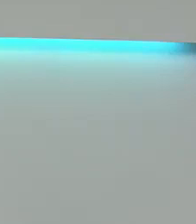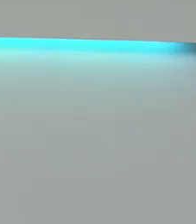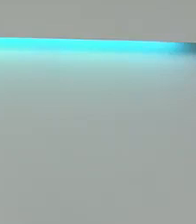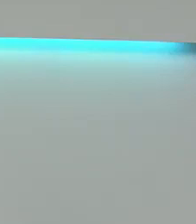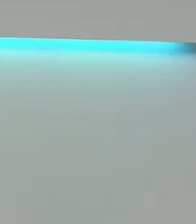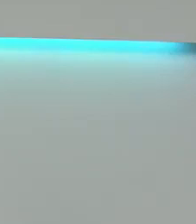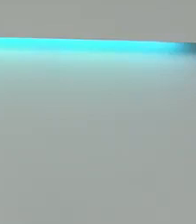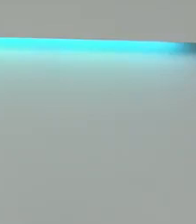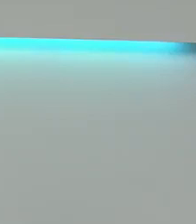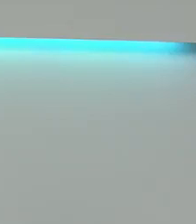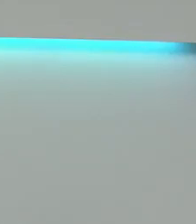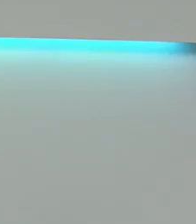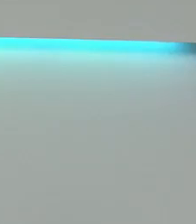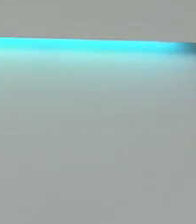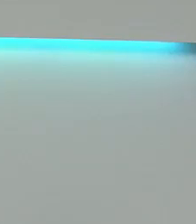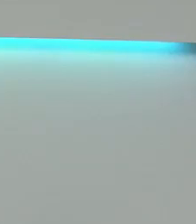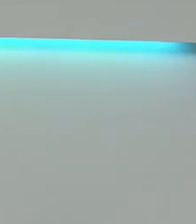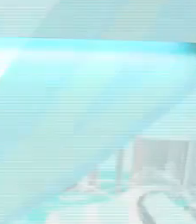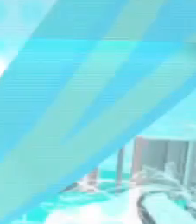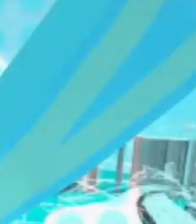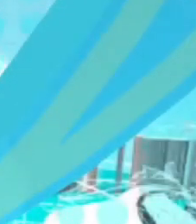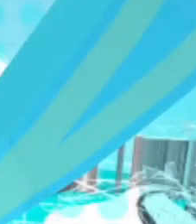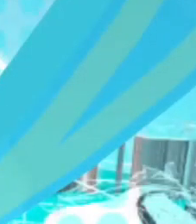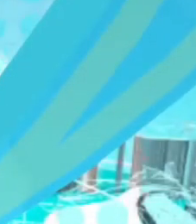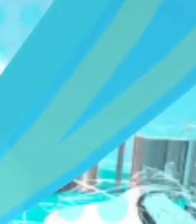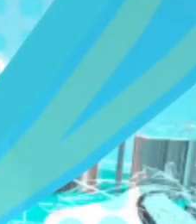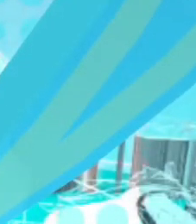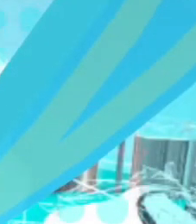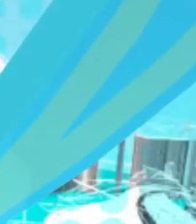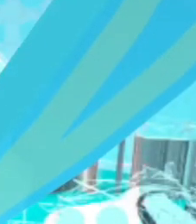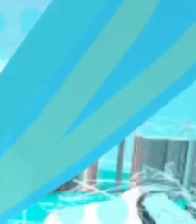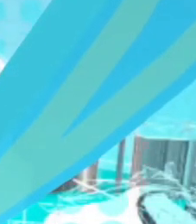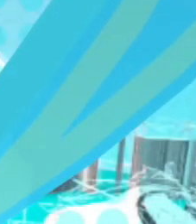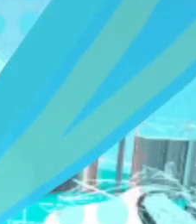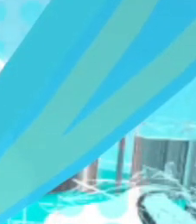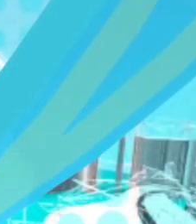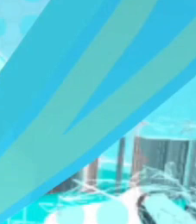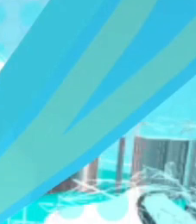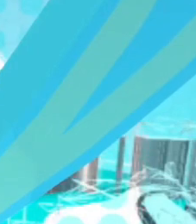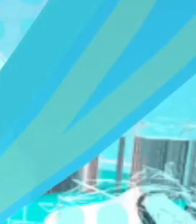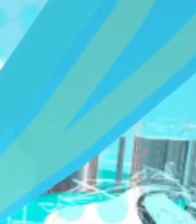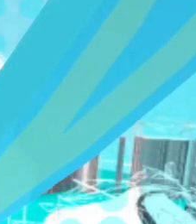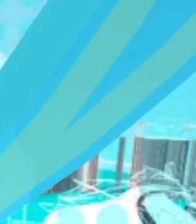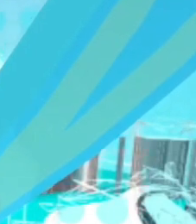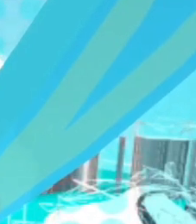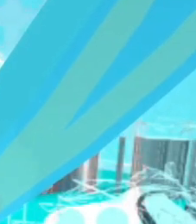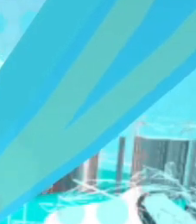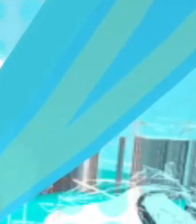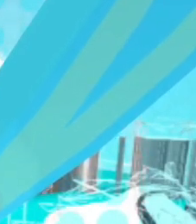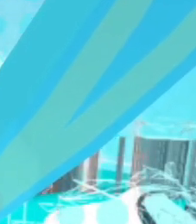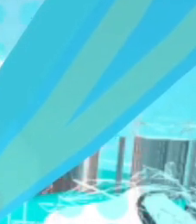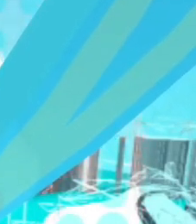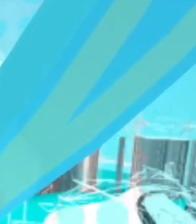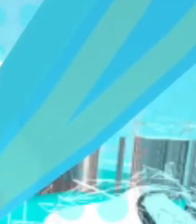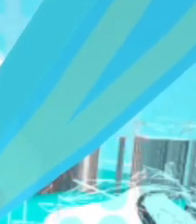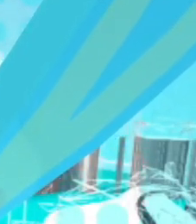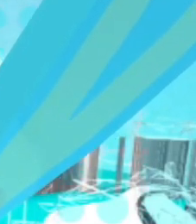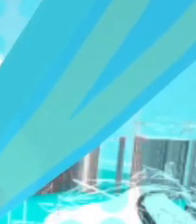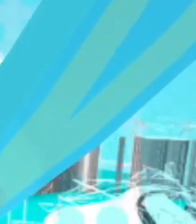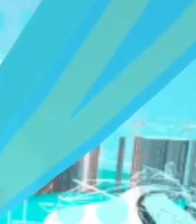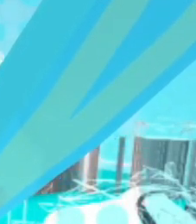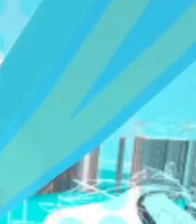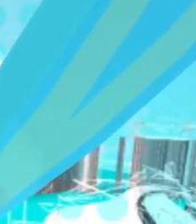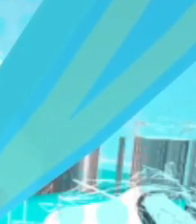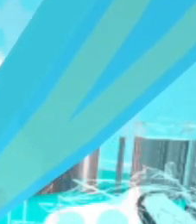¿Cuál es el comportamiento del tipo de cambio para este viernes 22 de octubre? Ahí lo tenemos en pantalla. La compra está en 627 colones